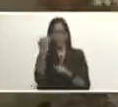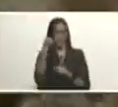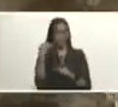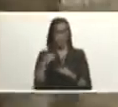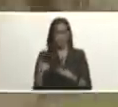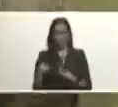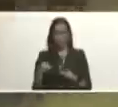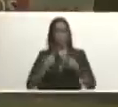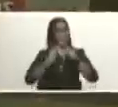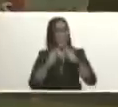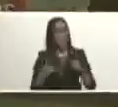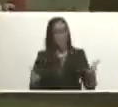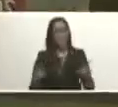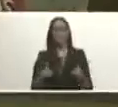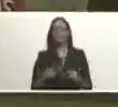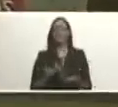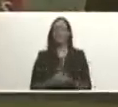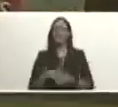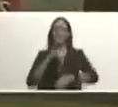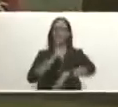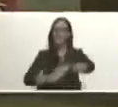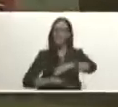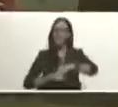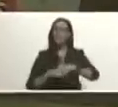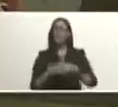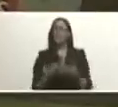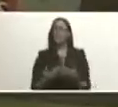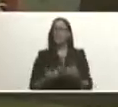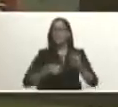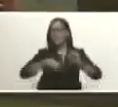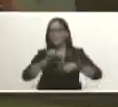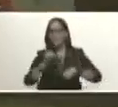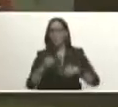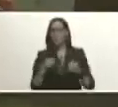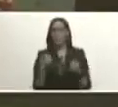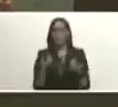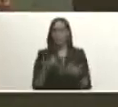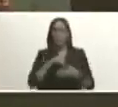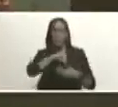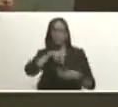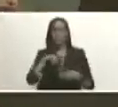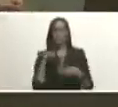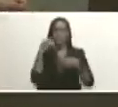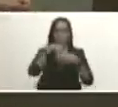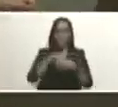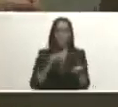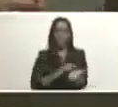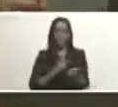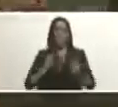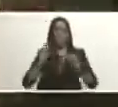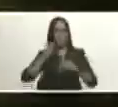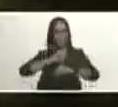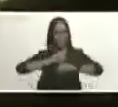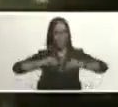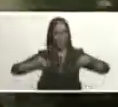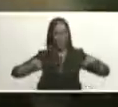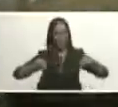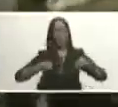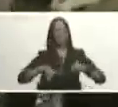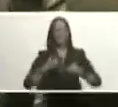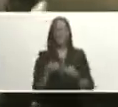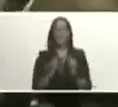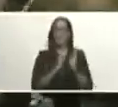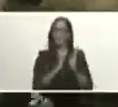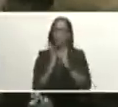Cristóbal. Nos adaptamos al sistema defensivo territorial. Nos sumamos a las características del terreno. Podemos renderizar todas